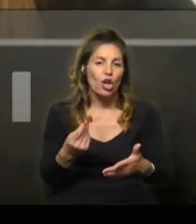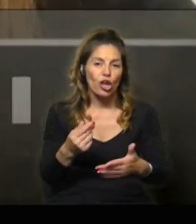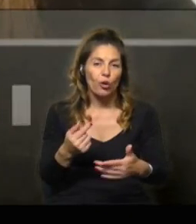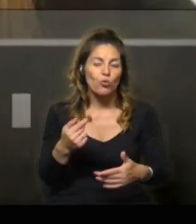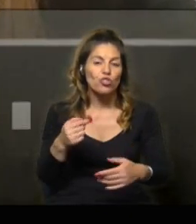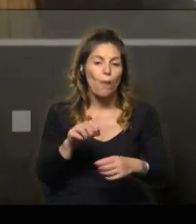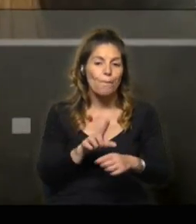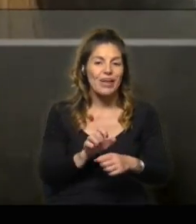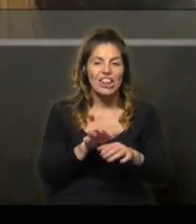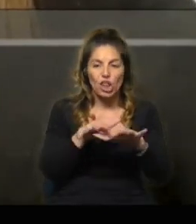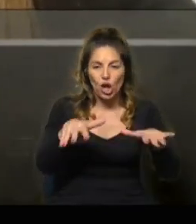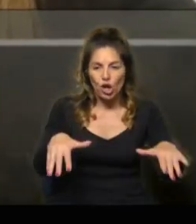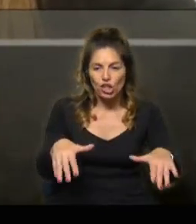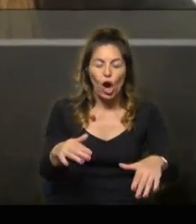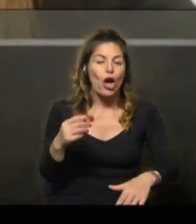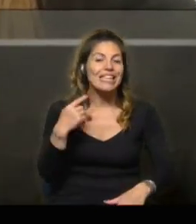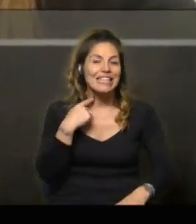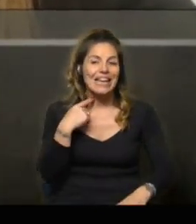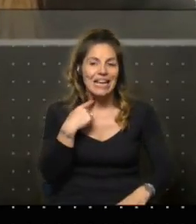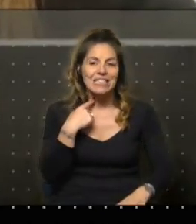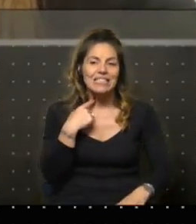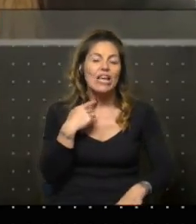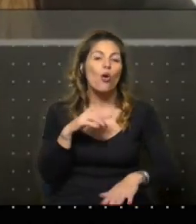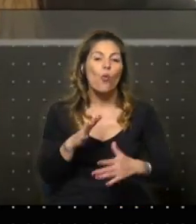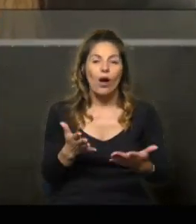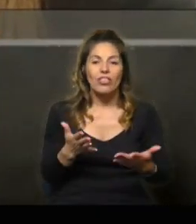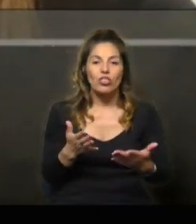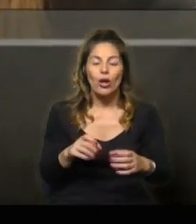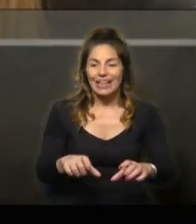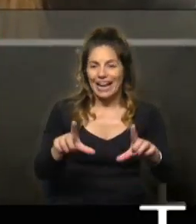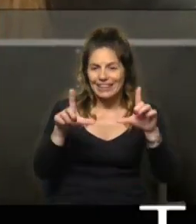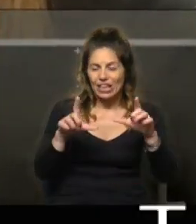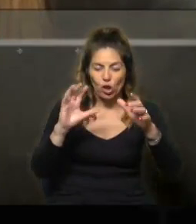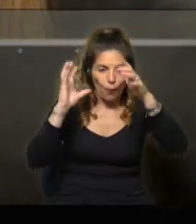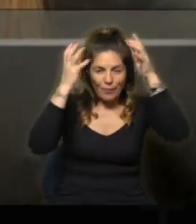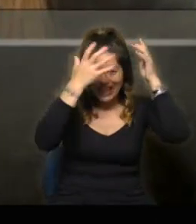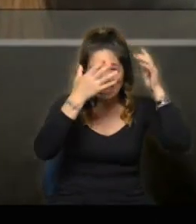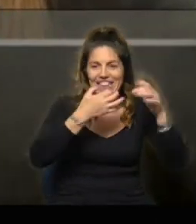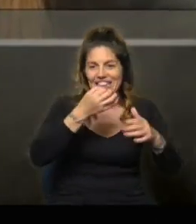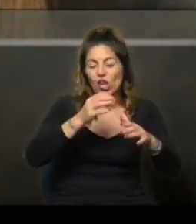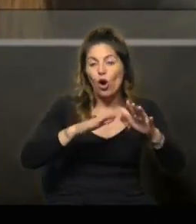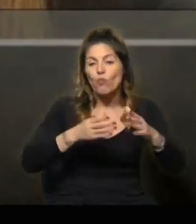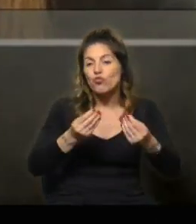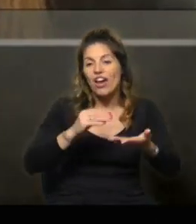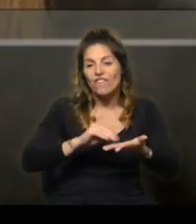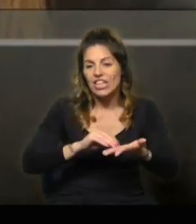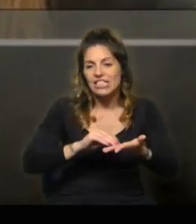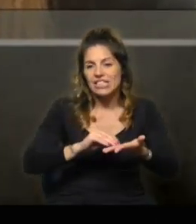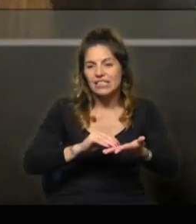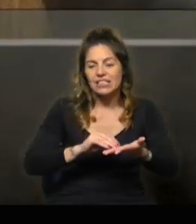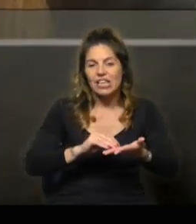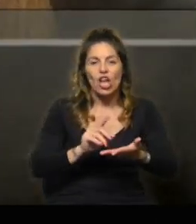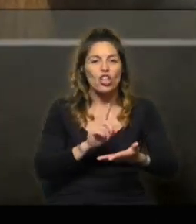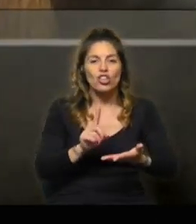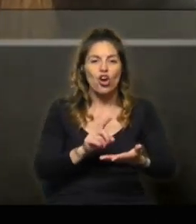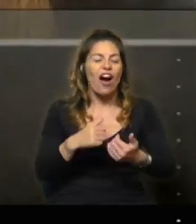petróleo y del gas cuando bueno el candidato Javier Miley dijo muchas veces que no